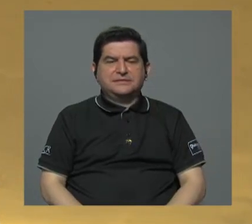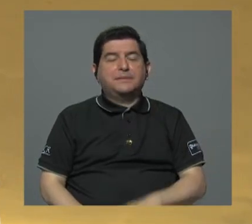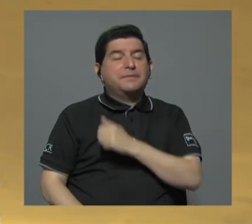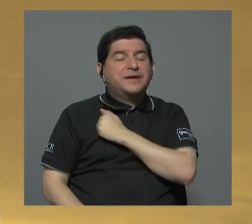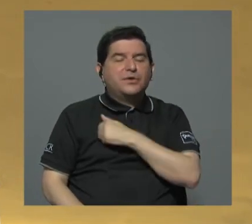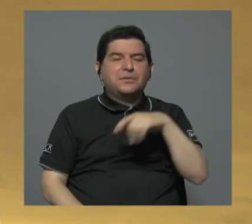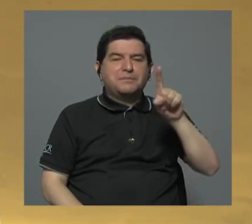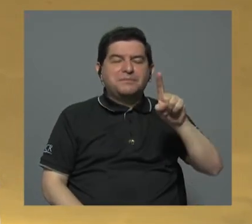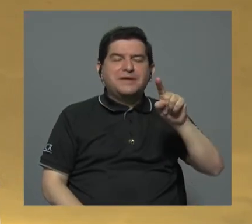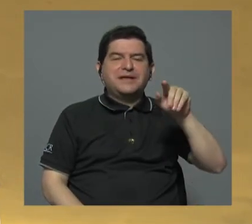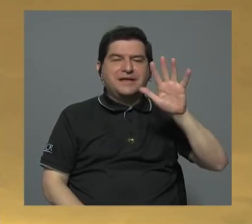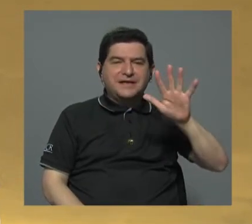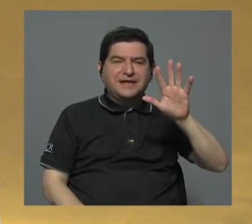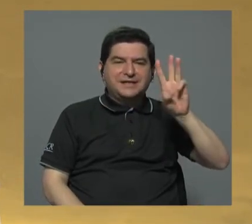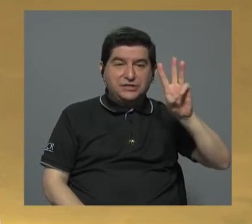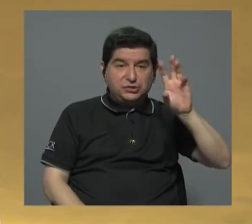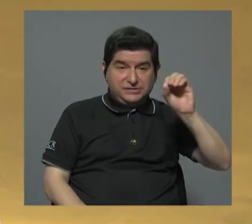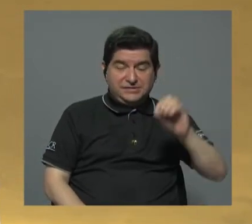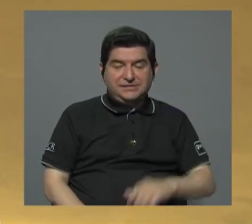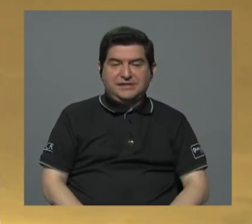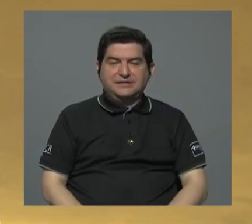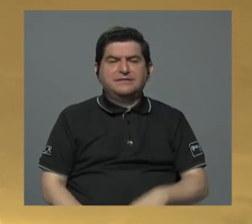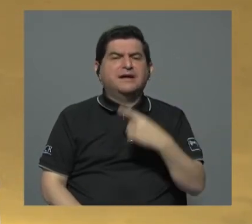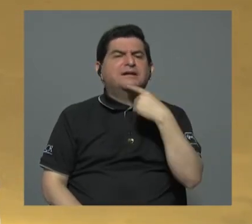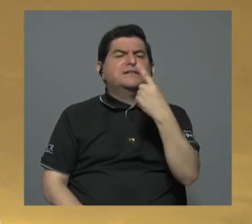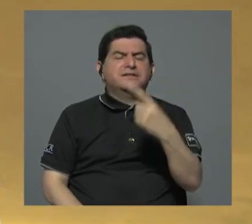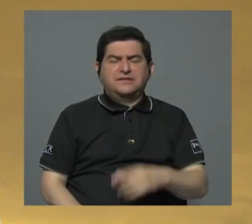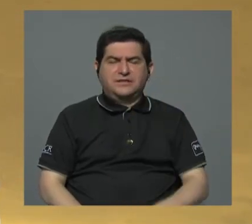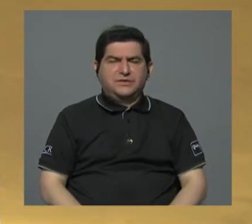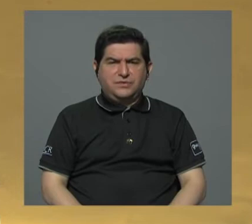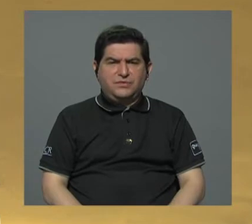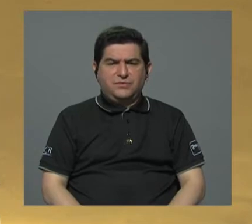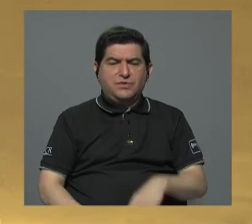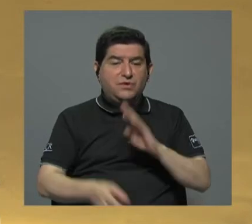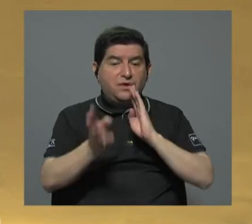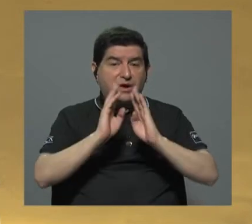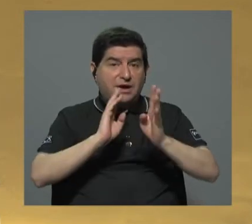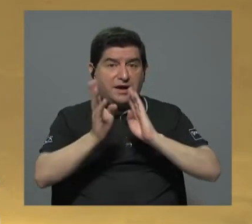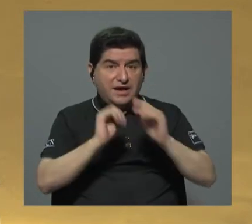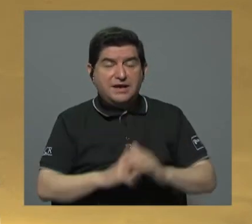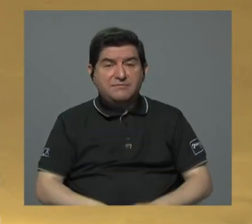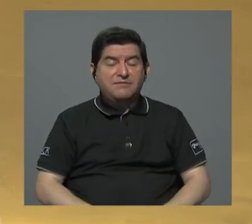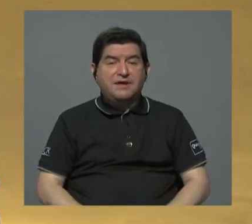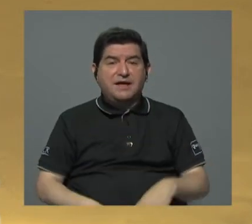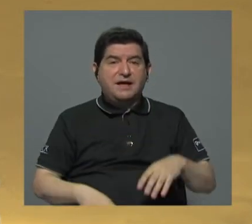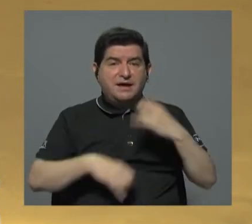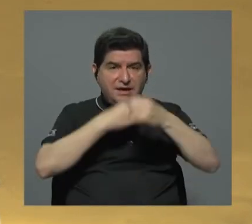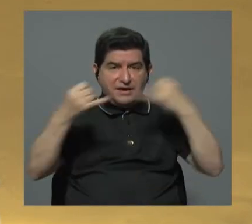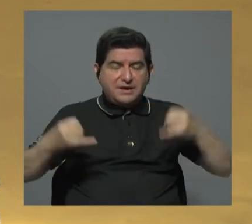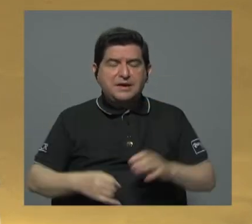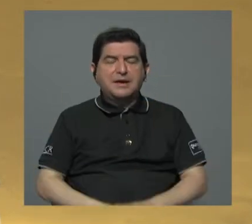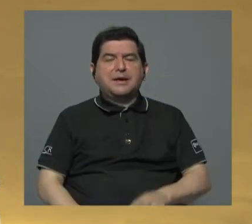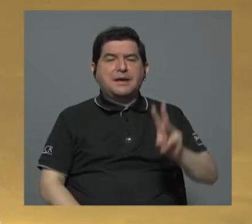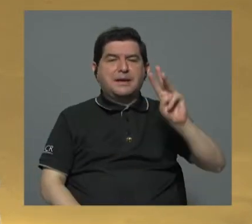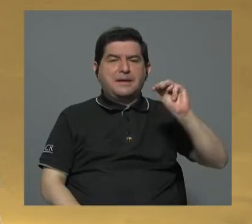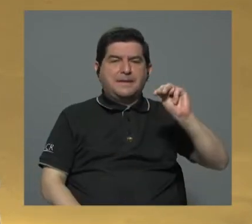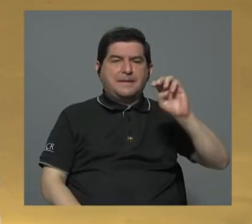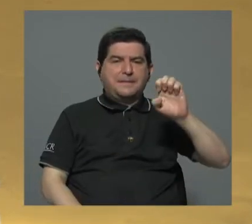1560, y cito, decía, hablando de lenguas, la mexica